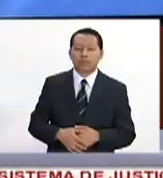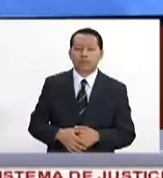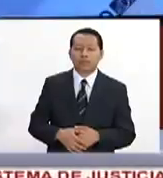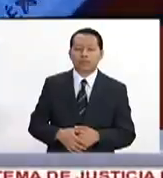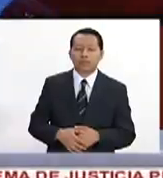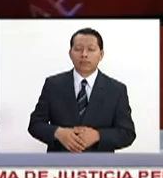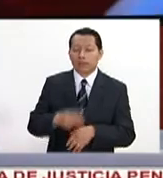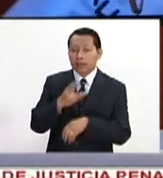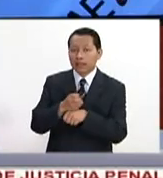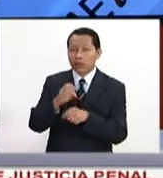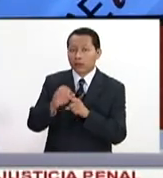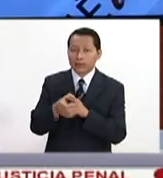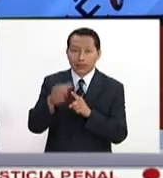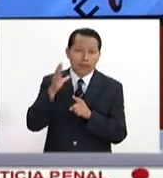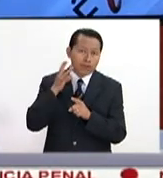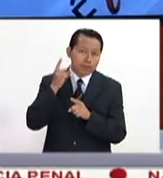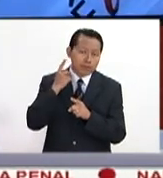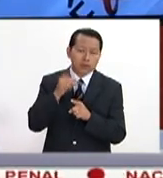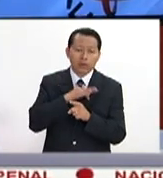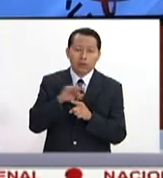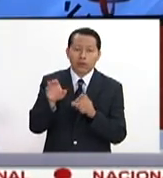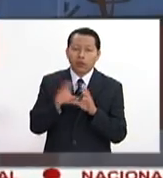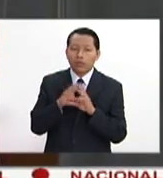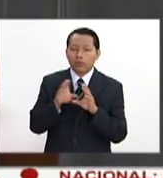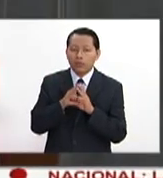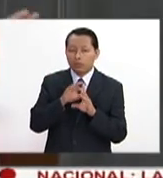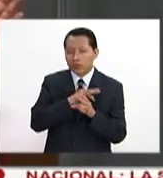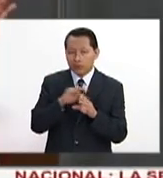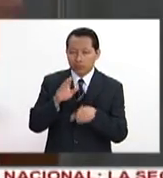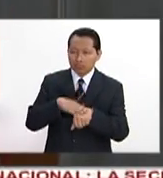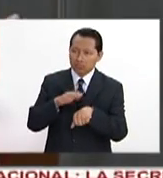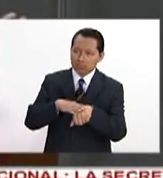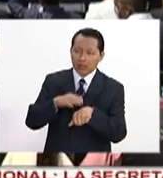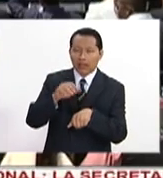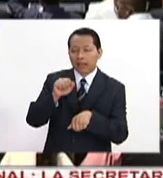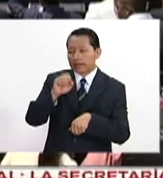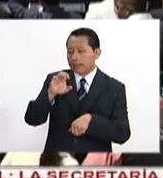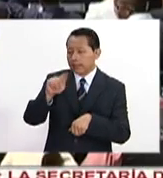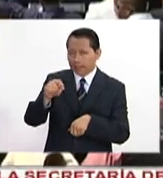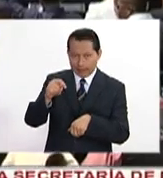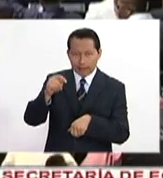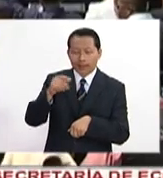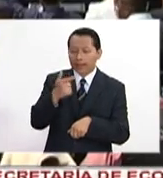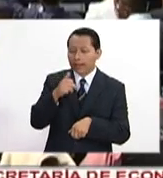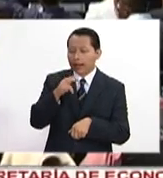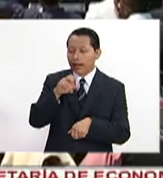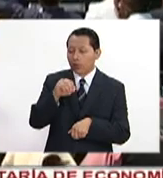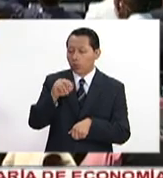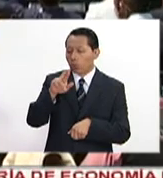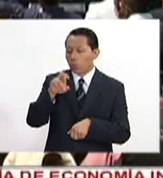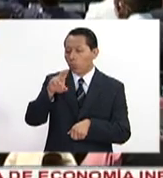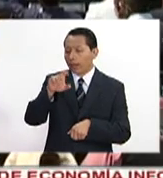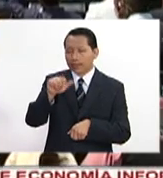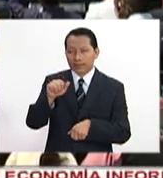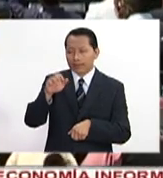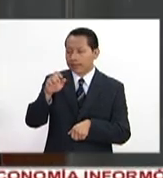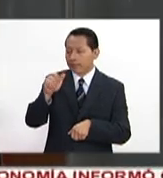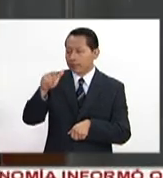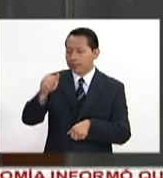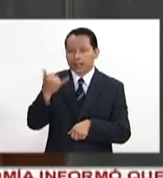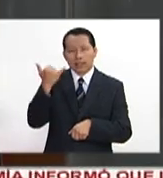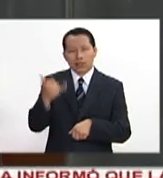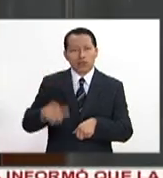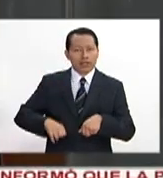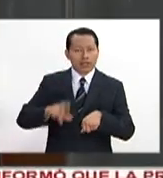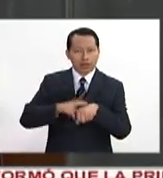La tercera comisión del Congreso avaló por unanimidad llamar a comparecer al secretario de Comunicaciones y Transportes, Gerardo Ruiz Esparza, y al gobernador del